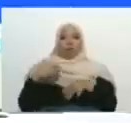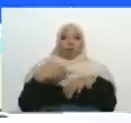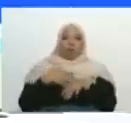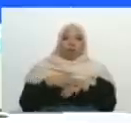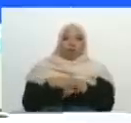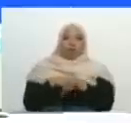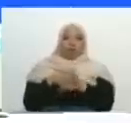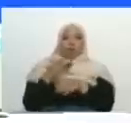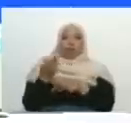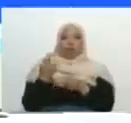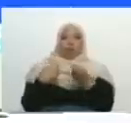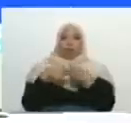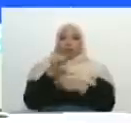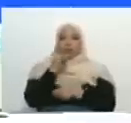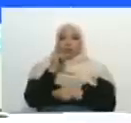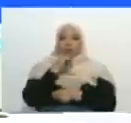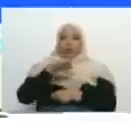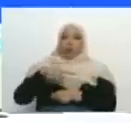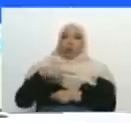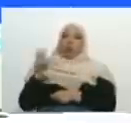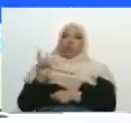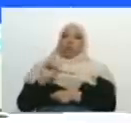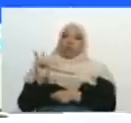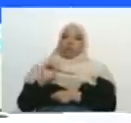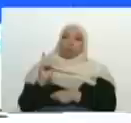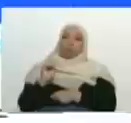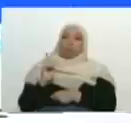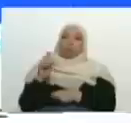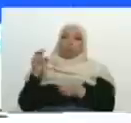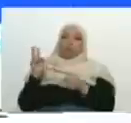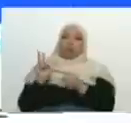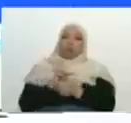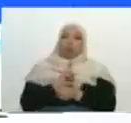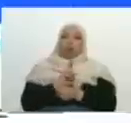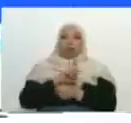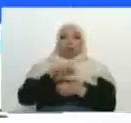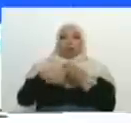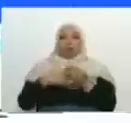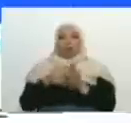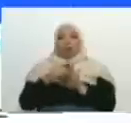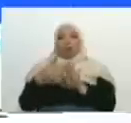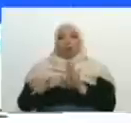de bloqueo y agresión contra nuestro país, de violación a los